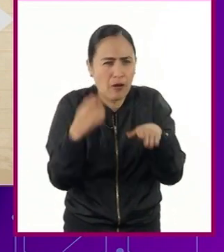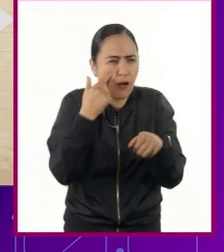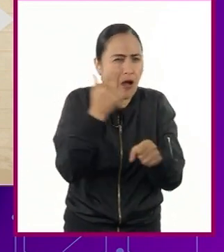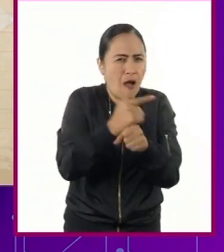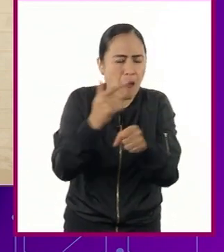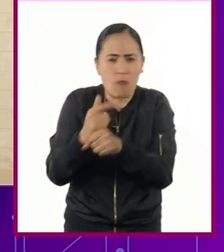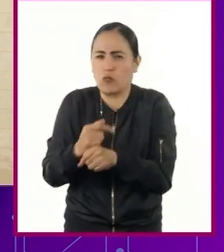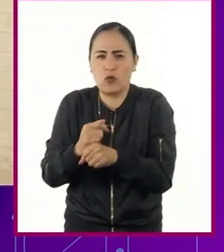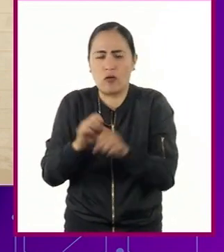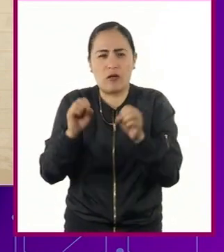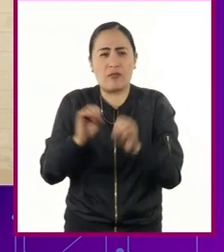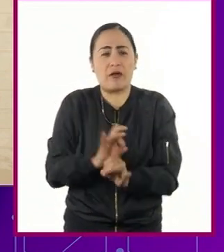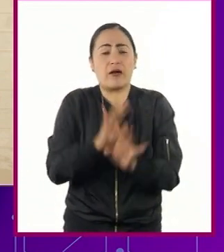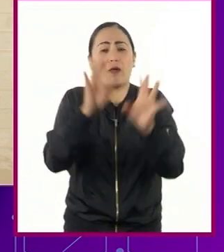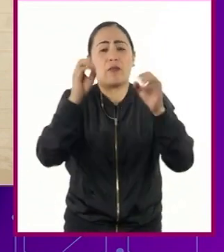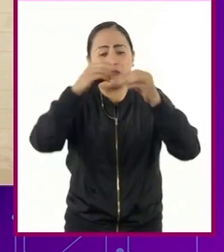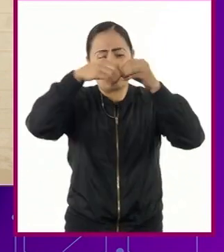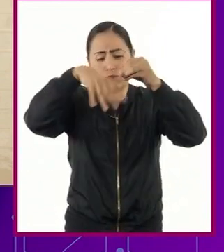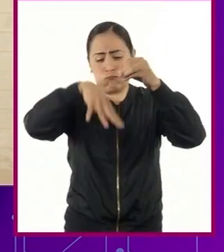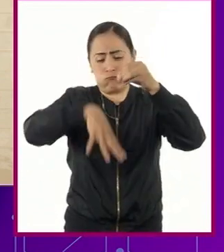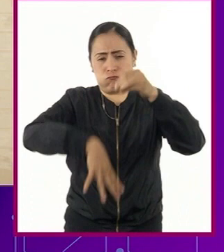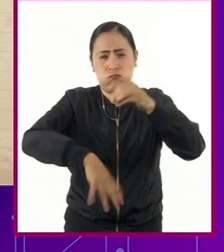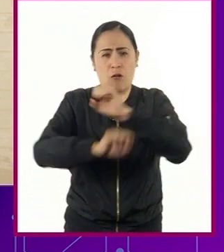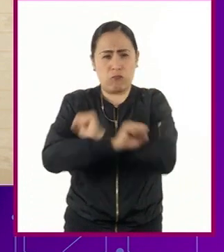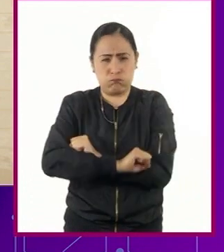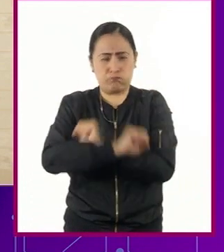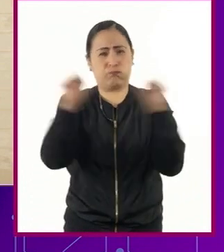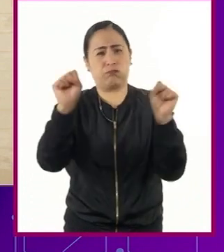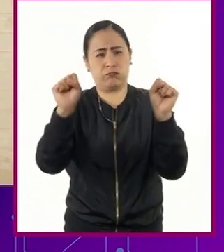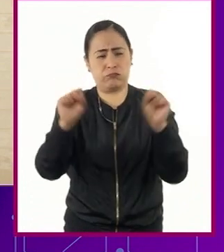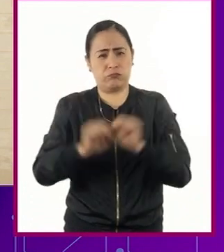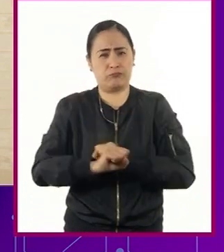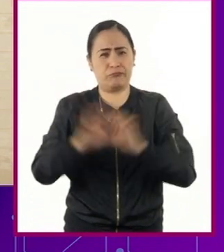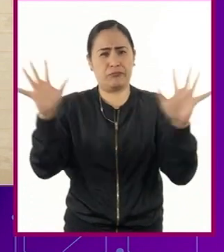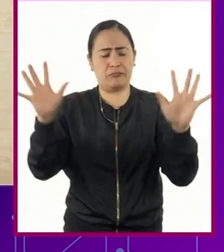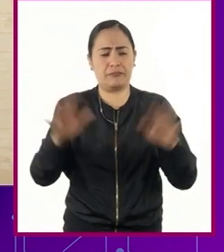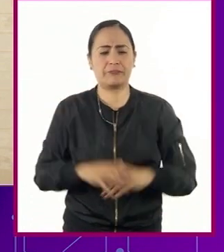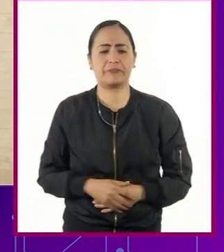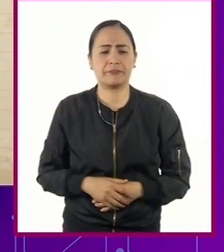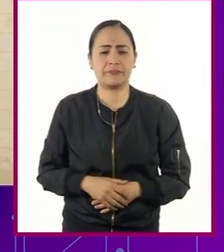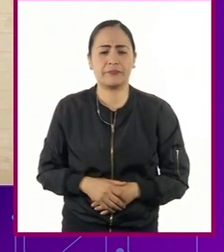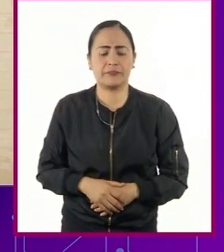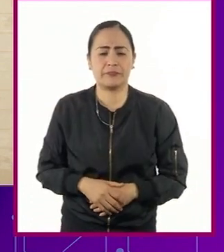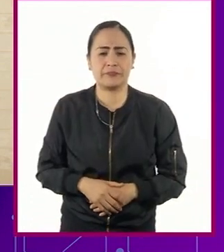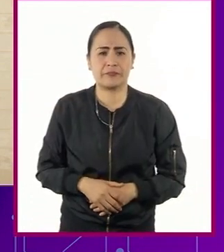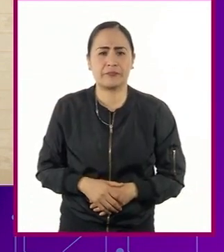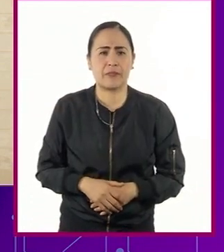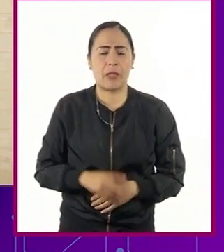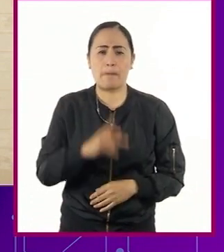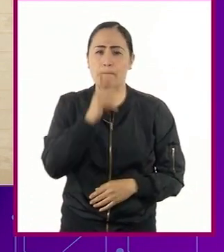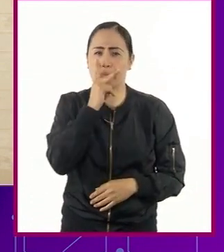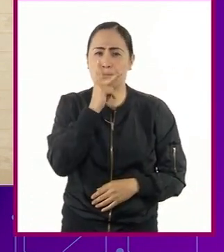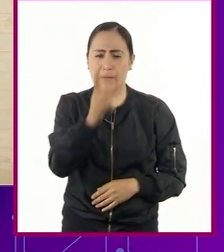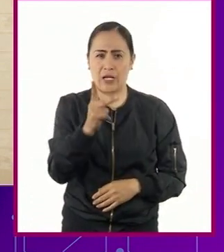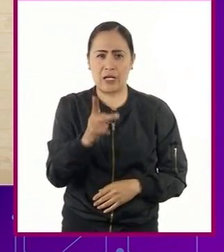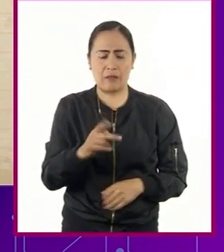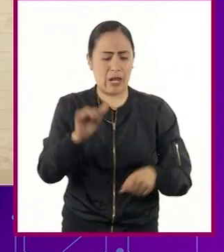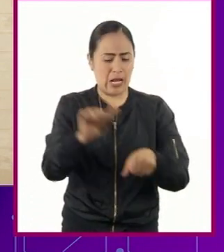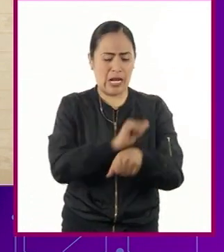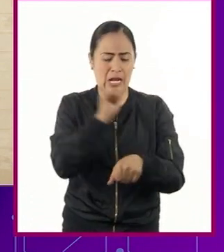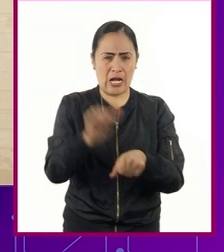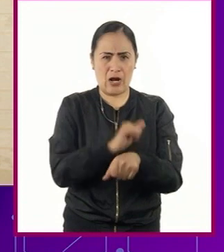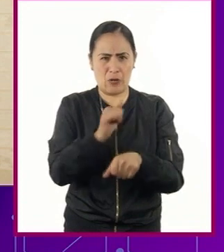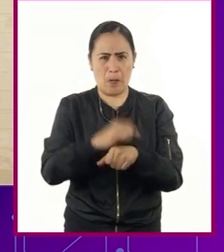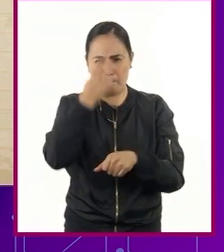el bombardeo sorprendiendo a sus enemigos. Curiosamente, en ese momento las palabras conductor de carro de